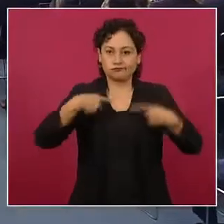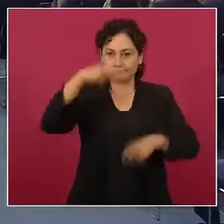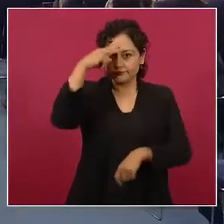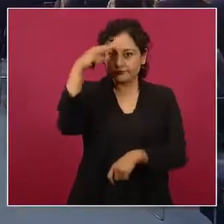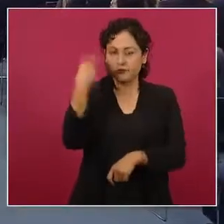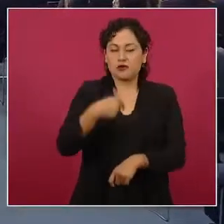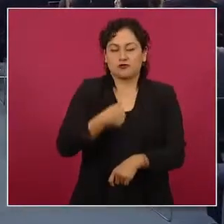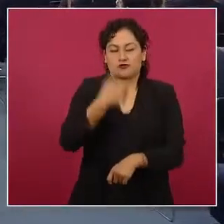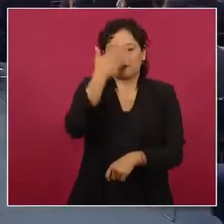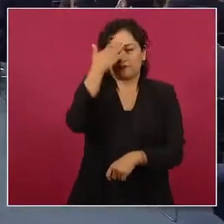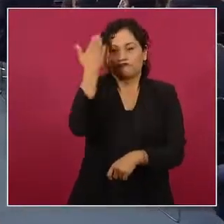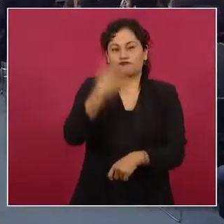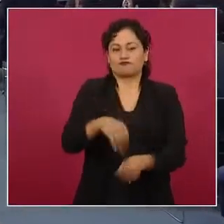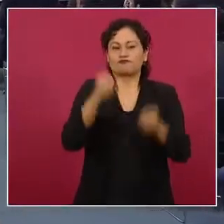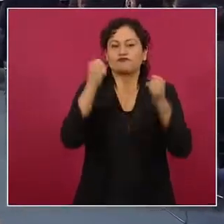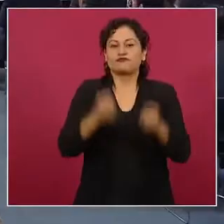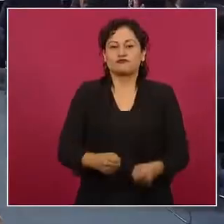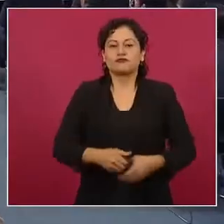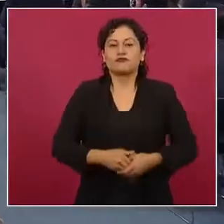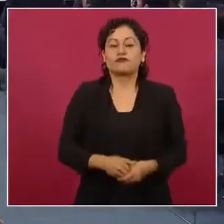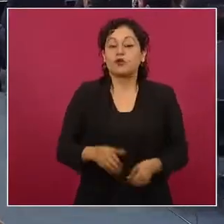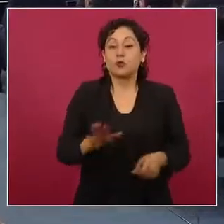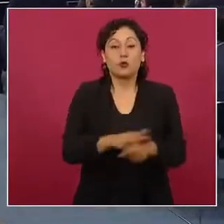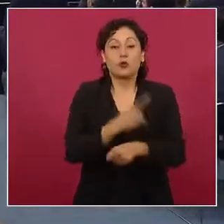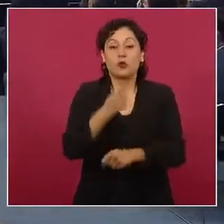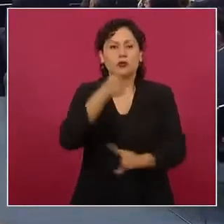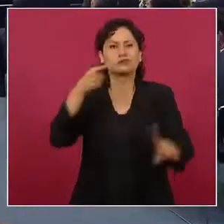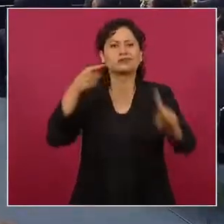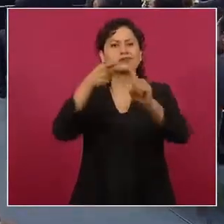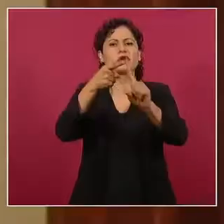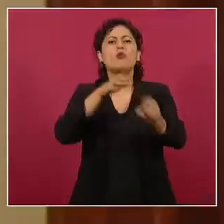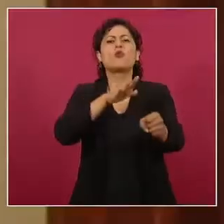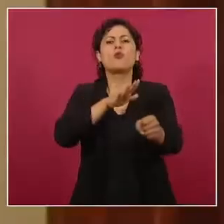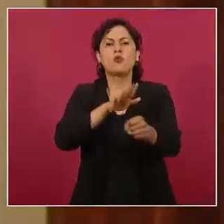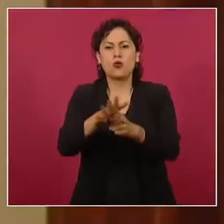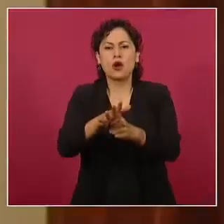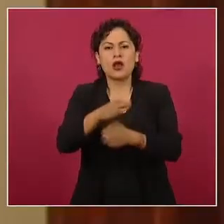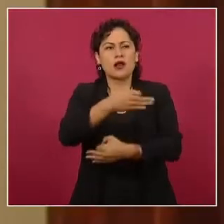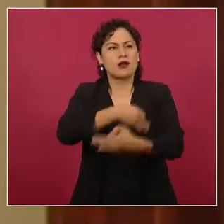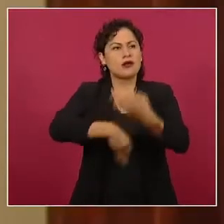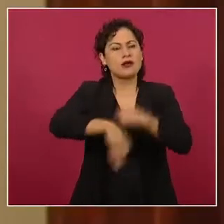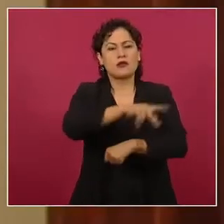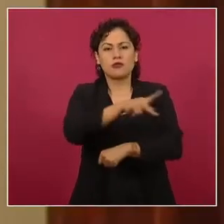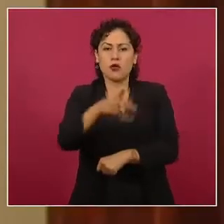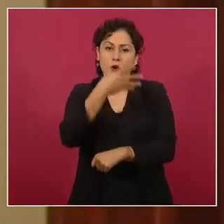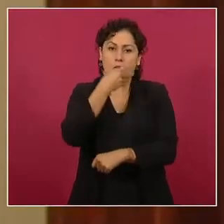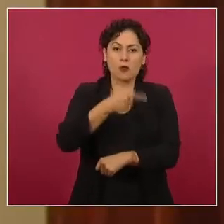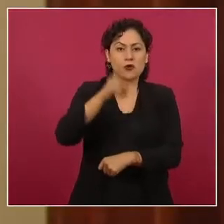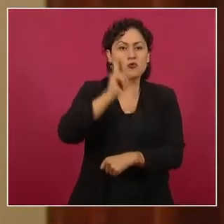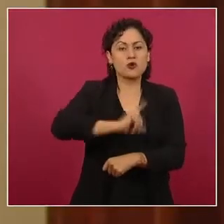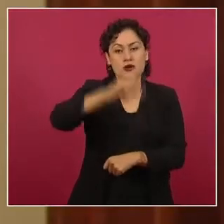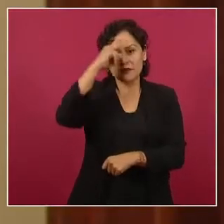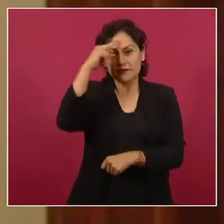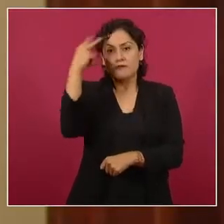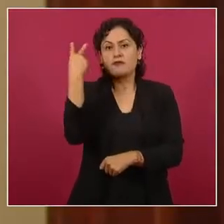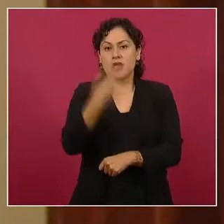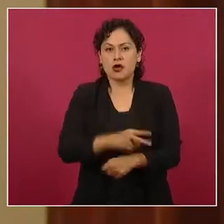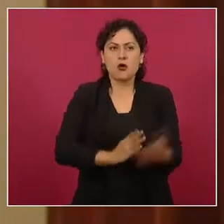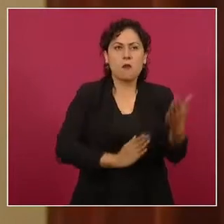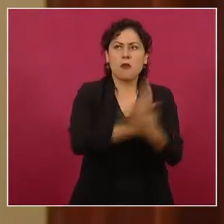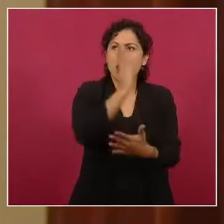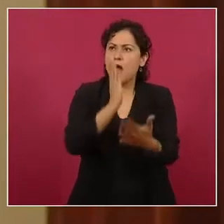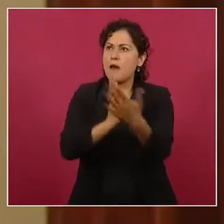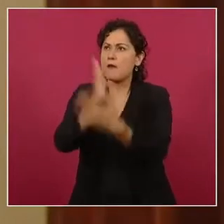sentido más que verdaderamente las y los mexicanos tengan un mayor acceso y mayor facilidad para